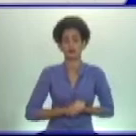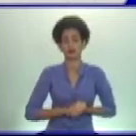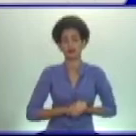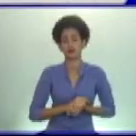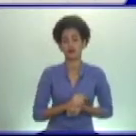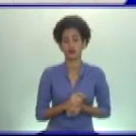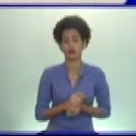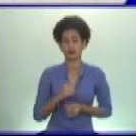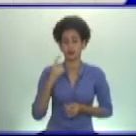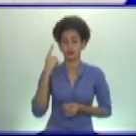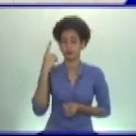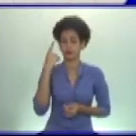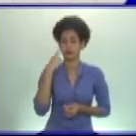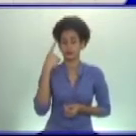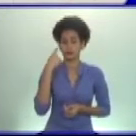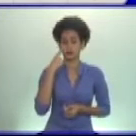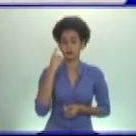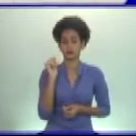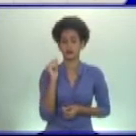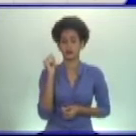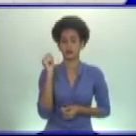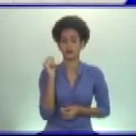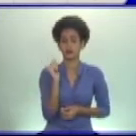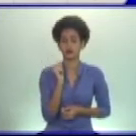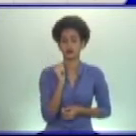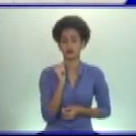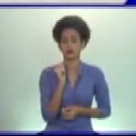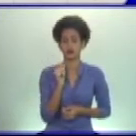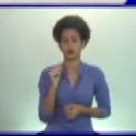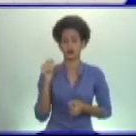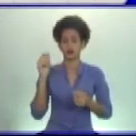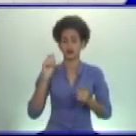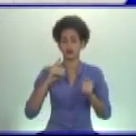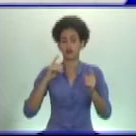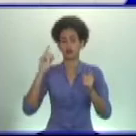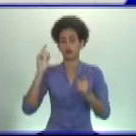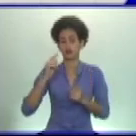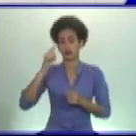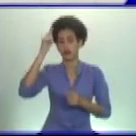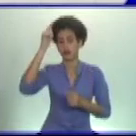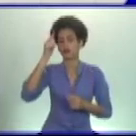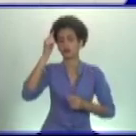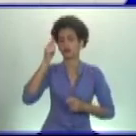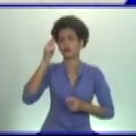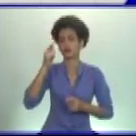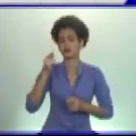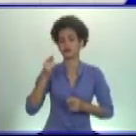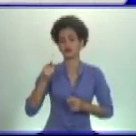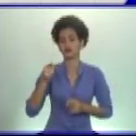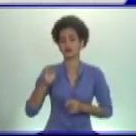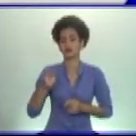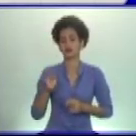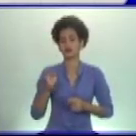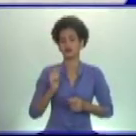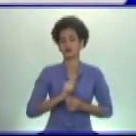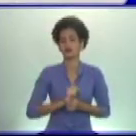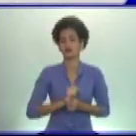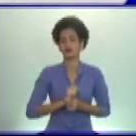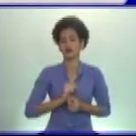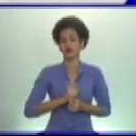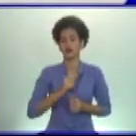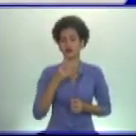Observen que aparece ahí en líneas discontinuas, ¿verdad?, su eje de simetría, que